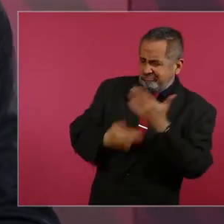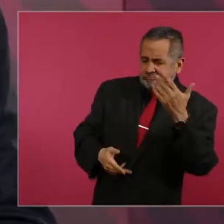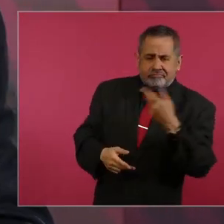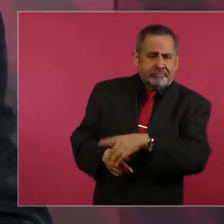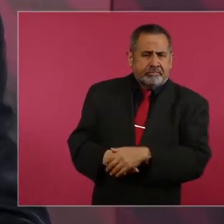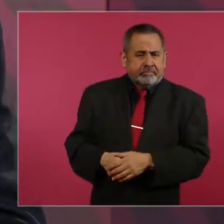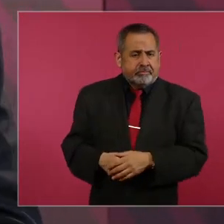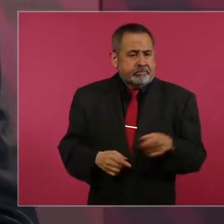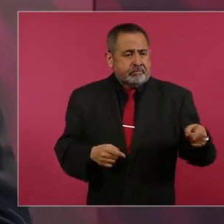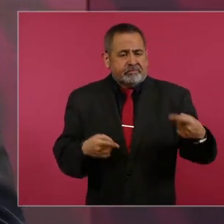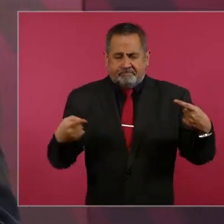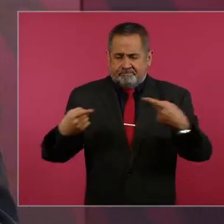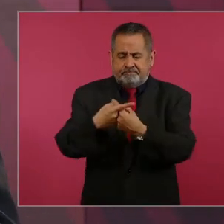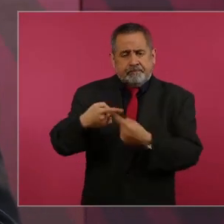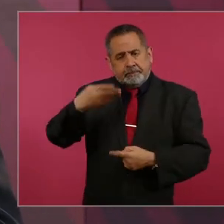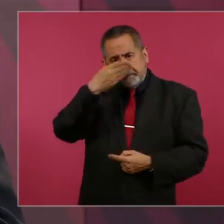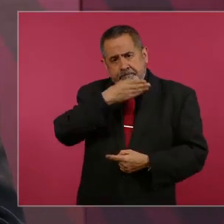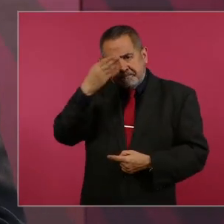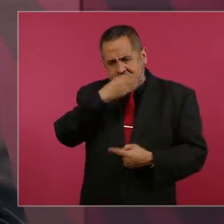Biblia